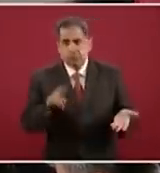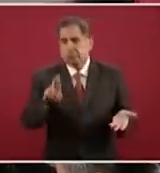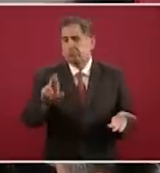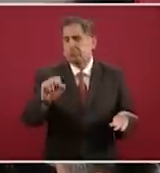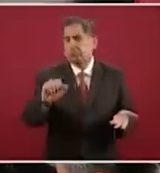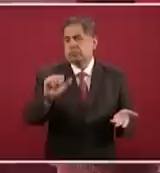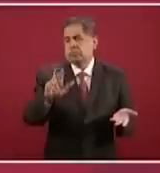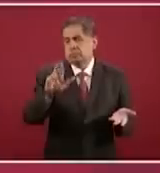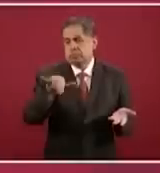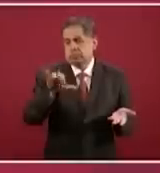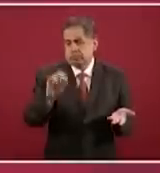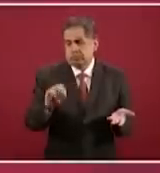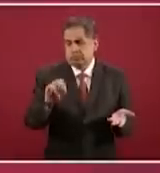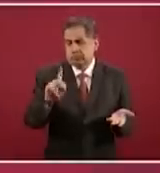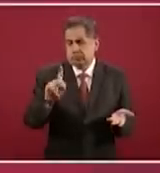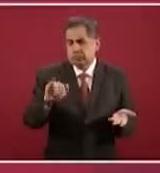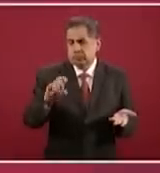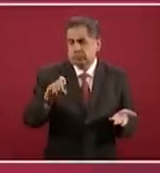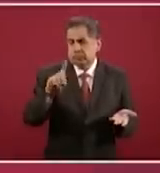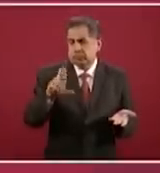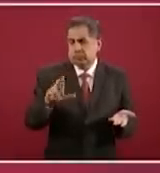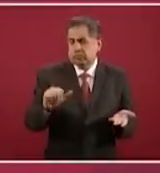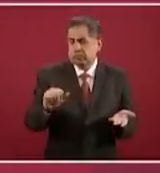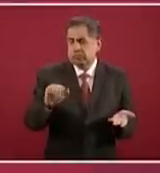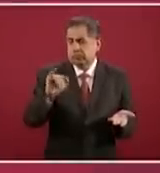Rosario Piedra Ibarra,